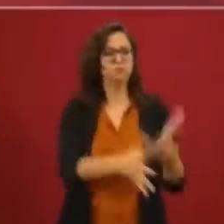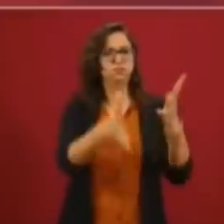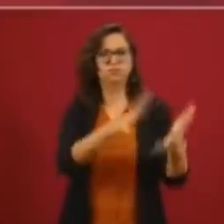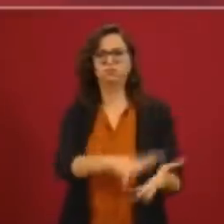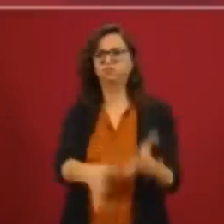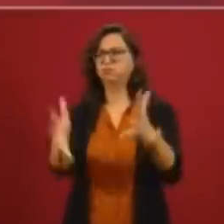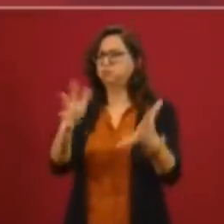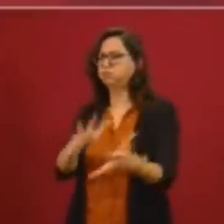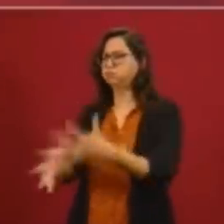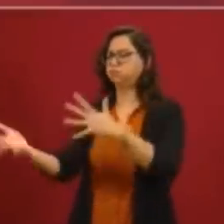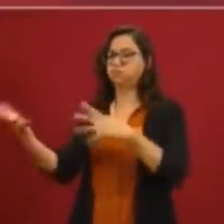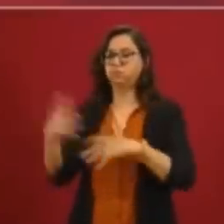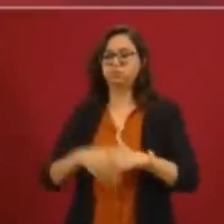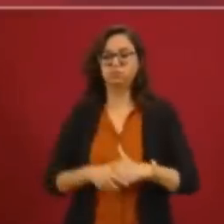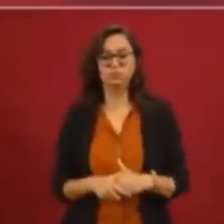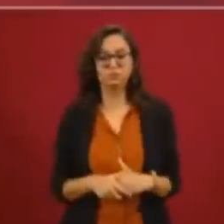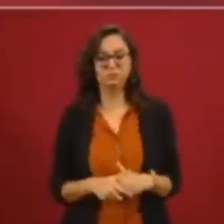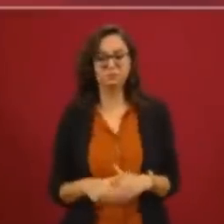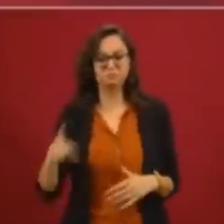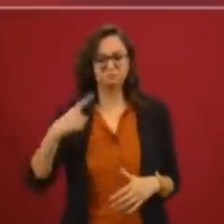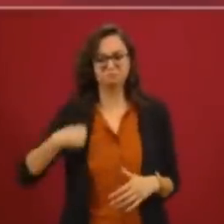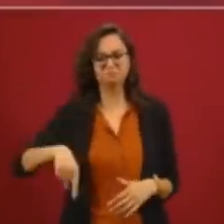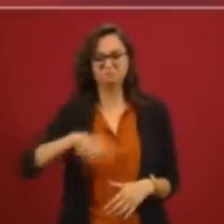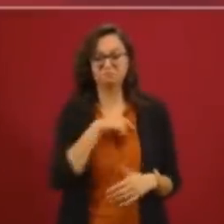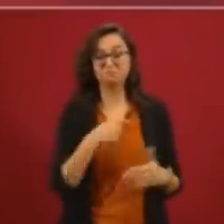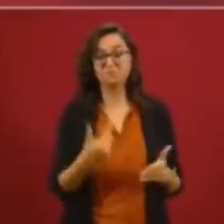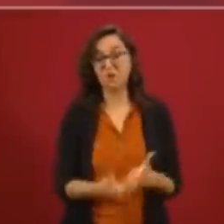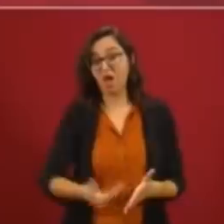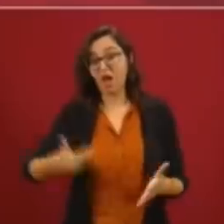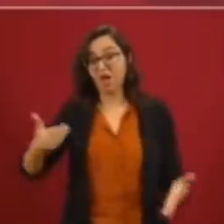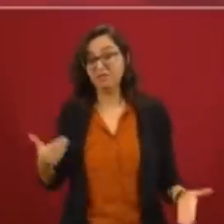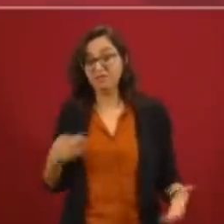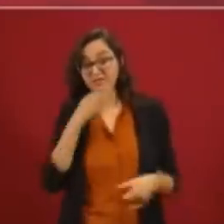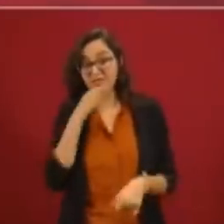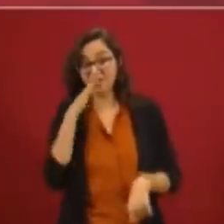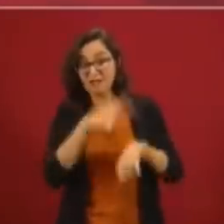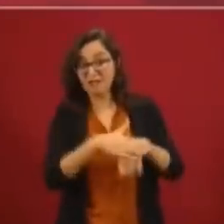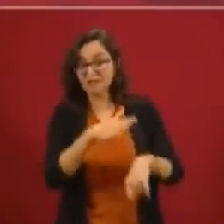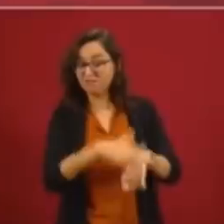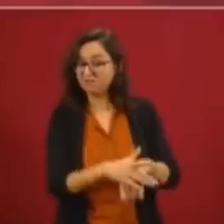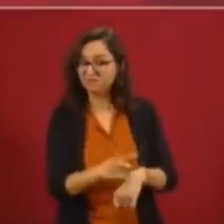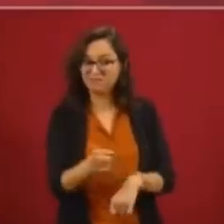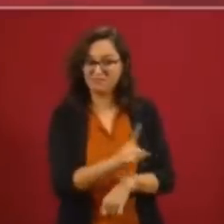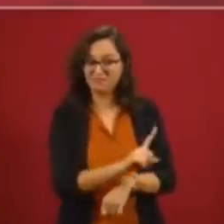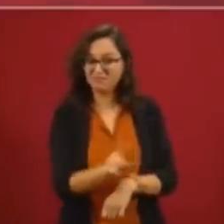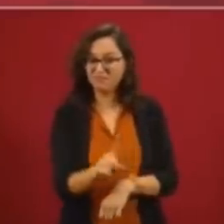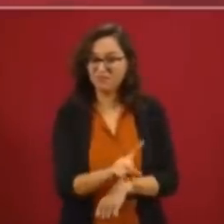más, lo dijimos antes, lo advertimos,